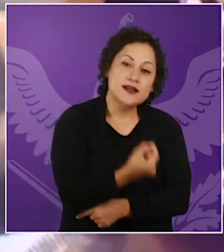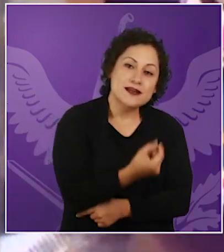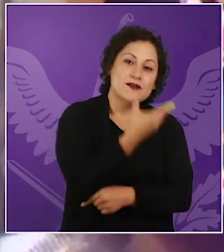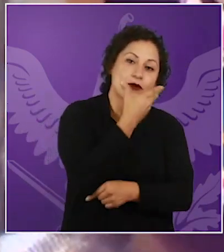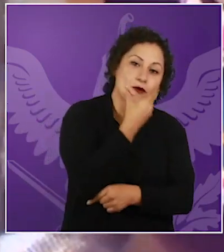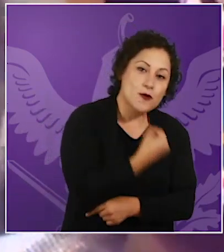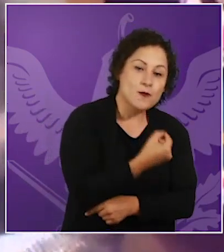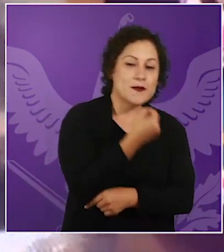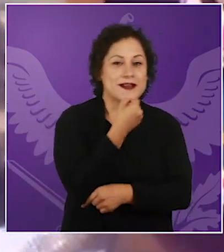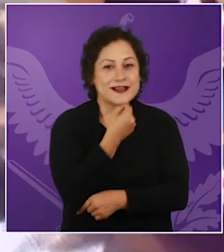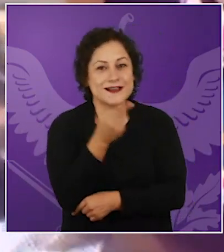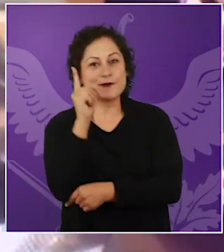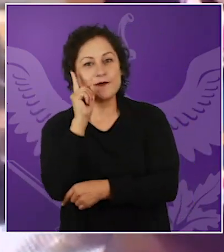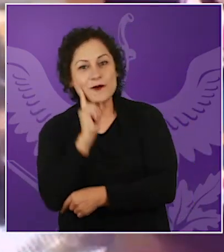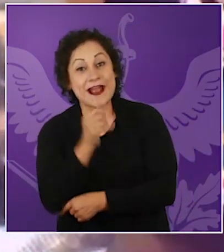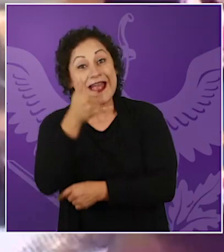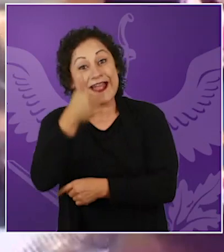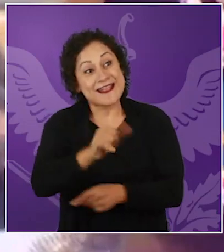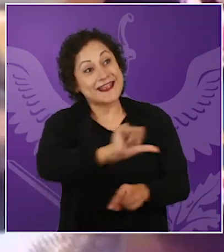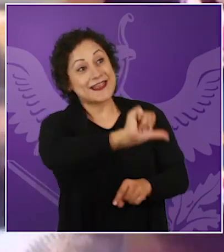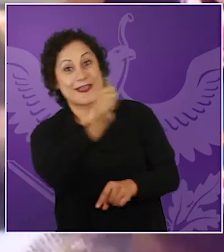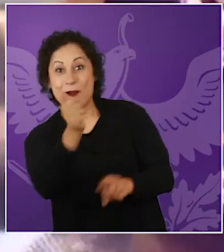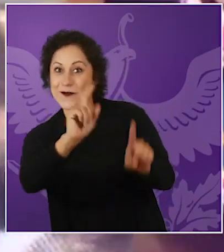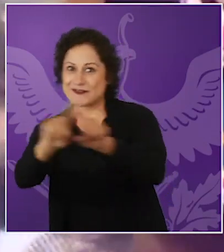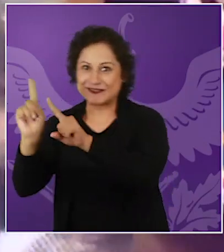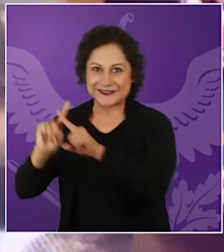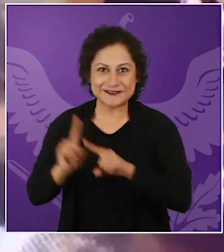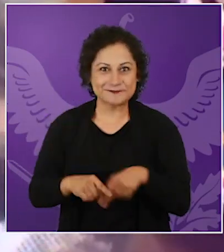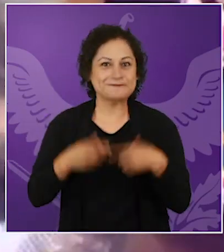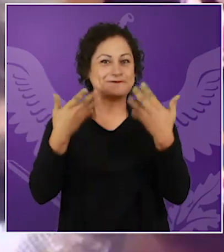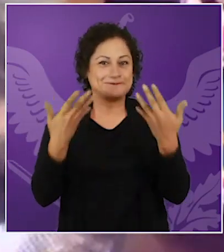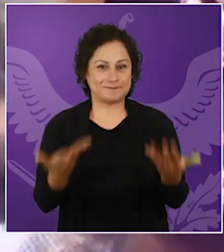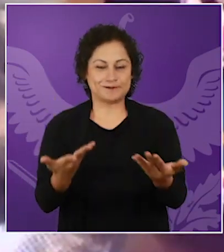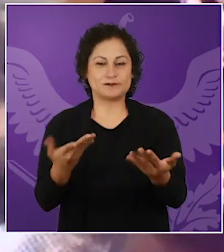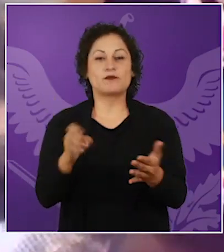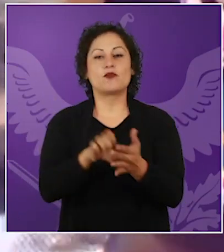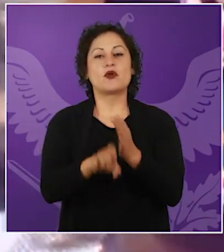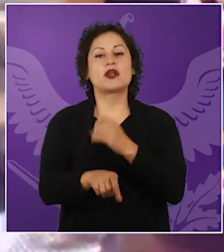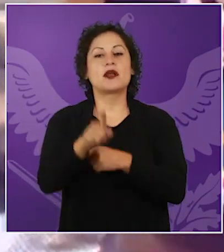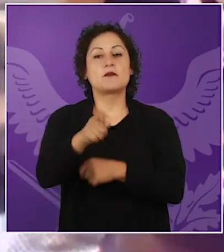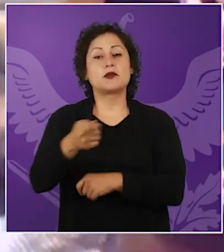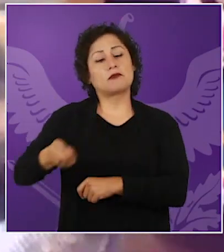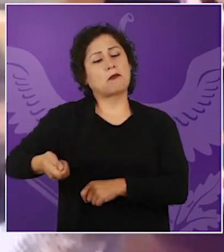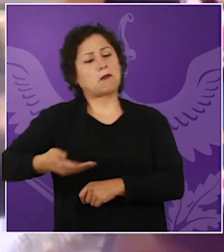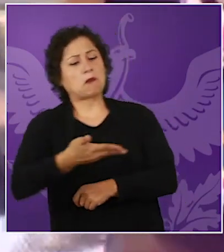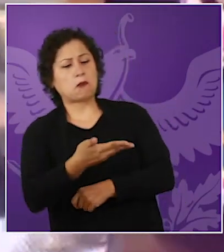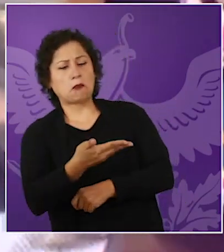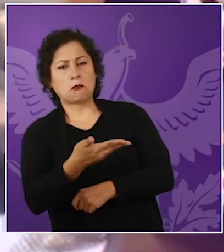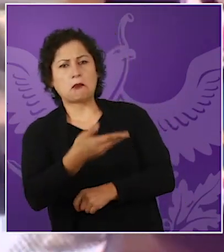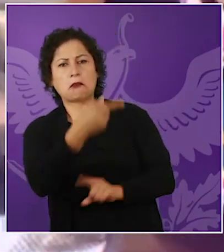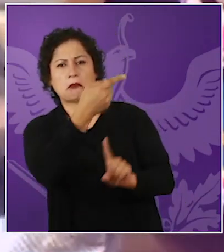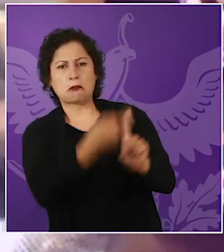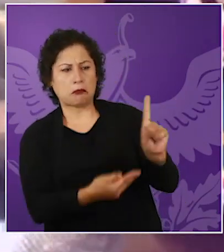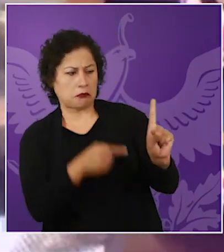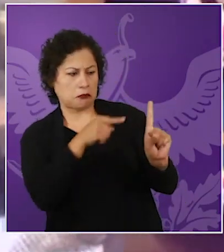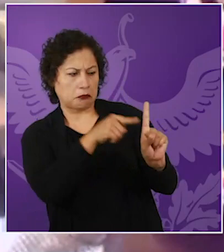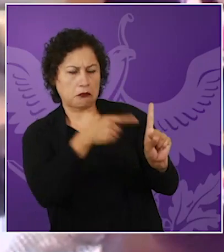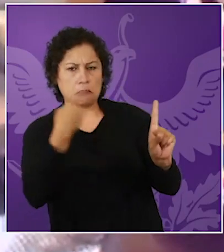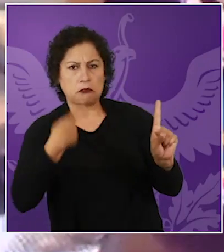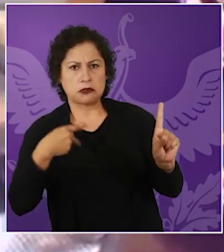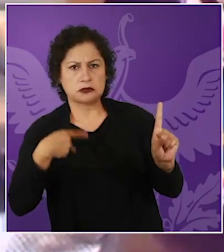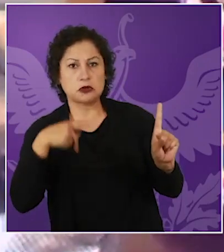la Niña y los Niñes. Cuando tú nombras a alguien, quiere decir que lo